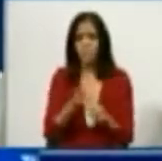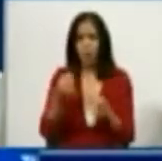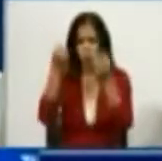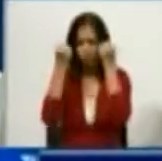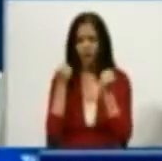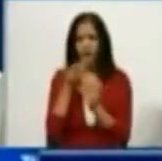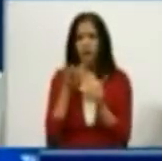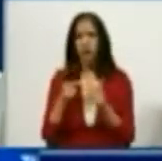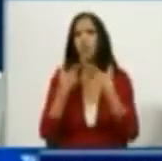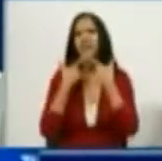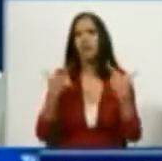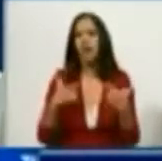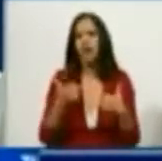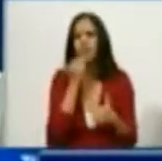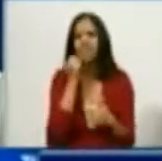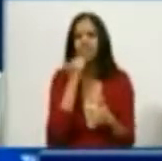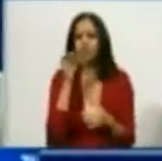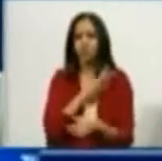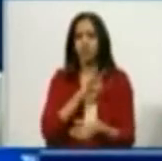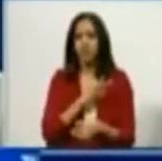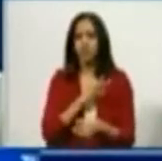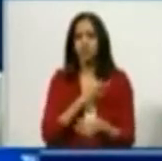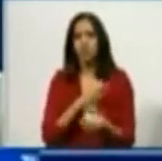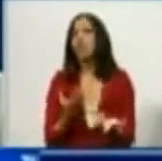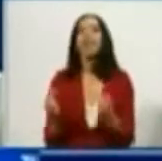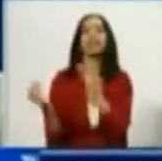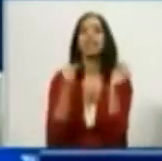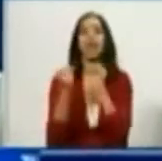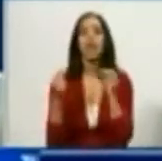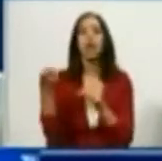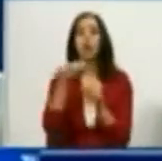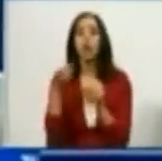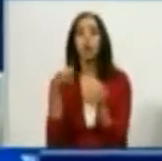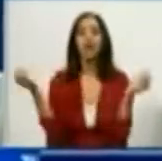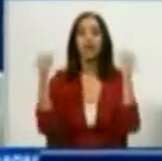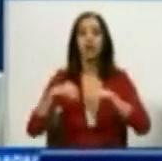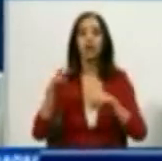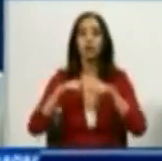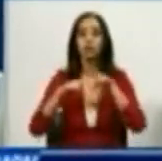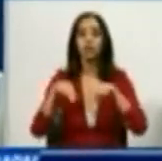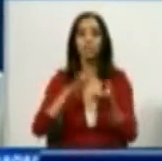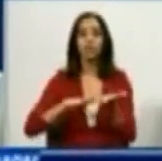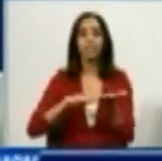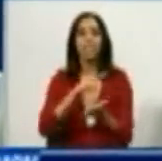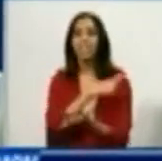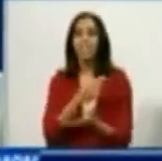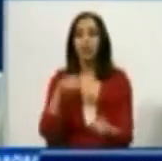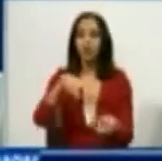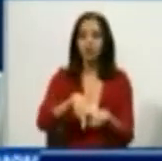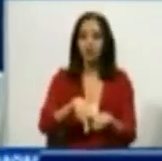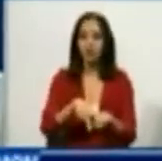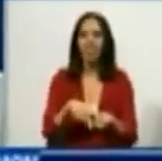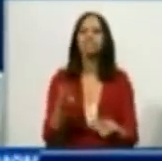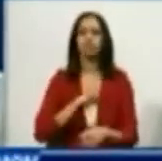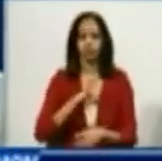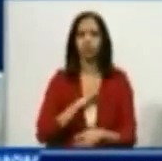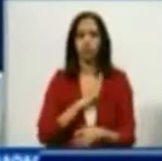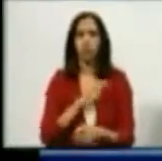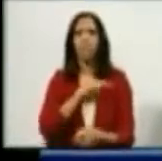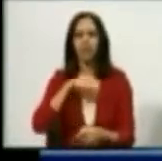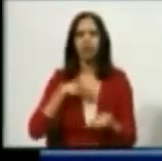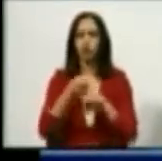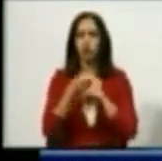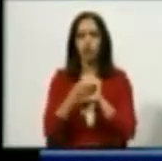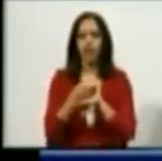el diálogo y la búsqueda de consensos y de construir soluciones y no agresiones hacen parte del talante de nuestro